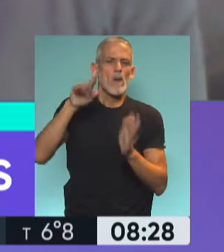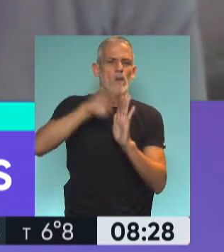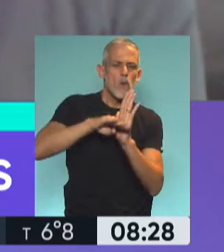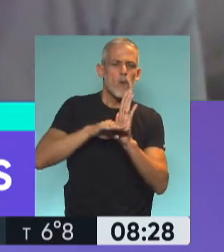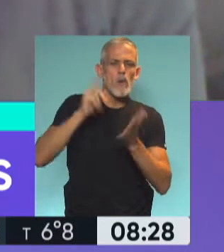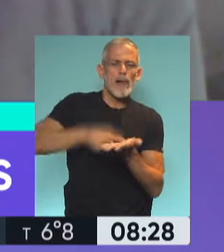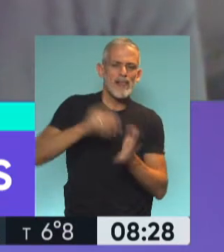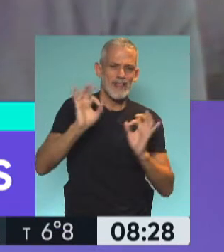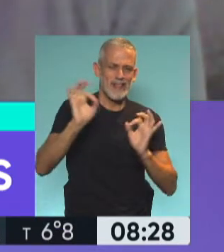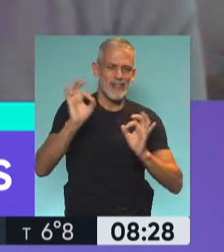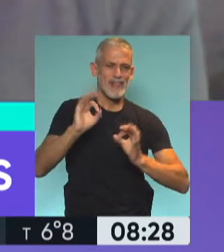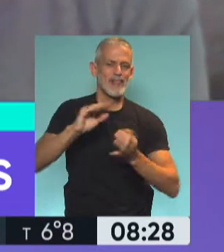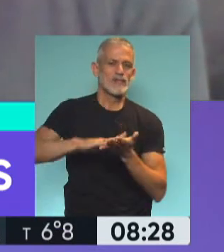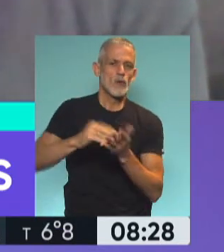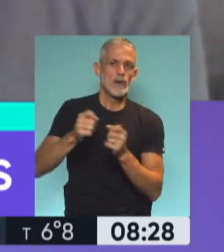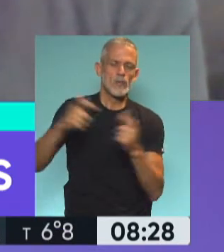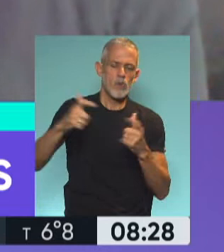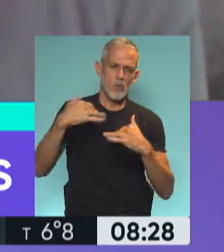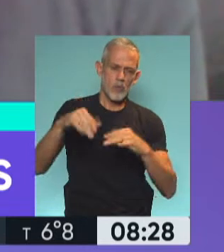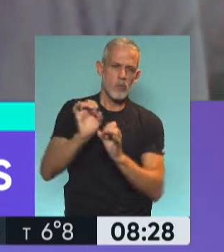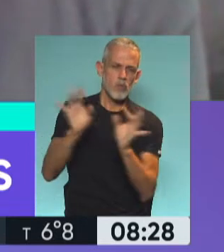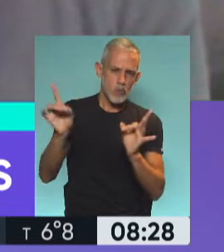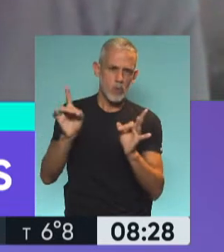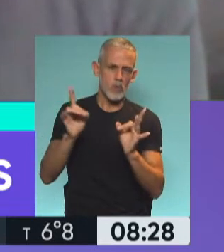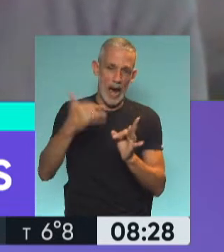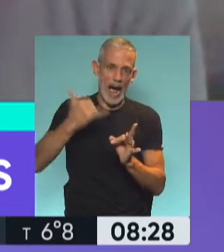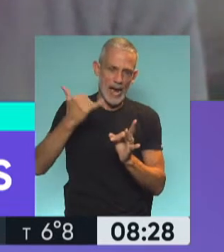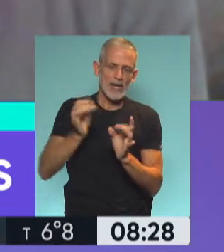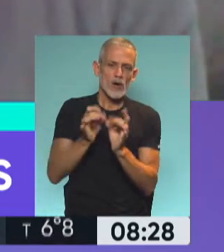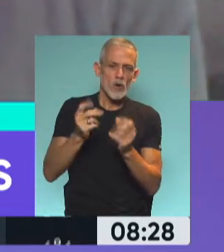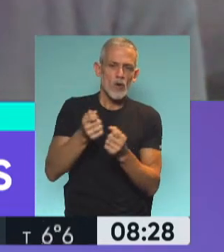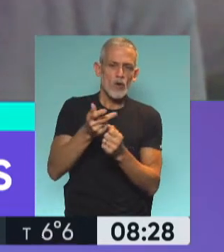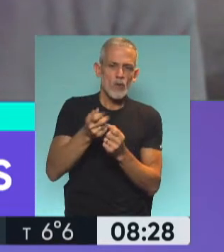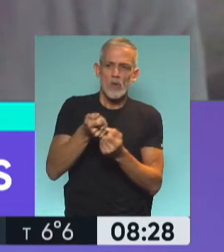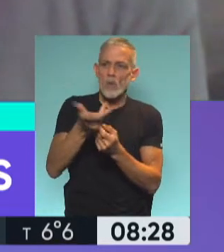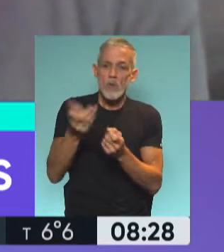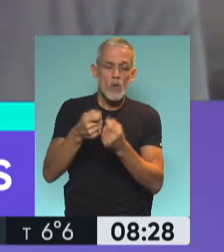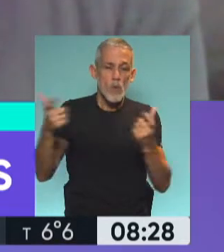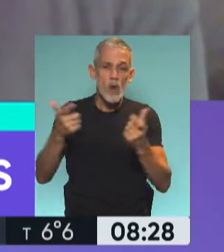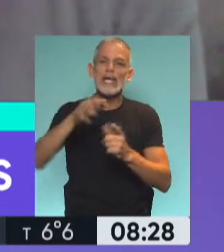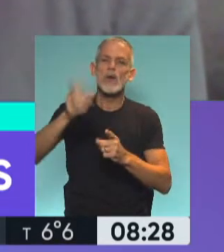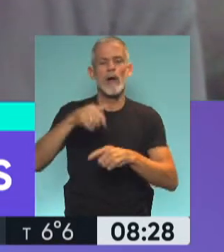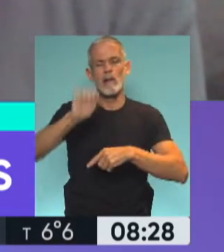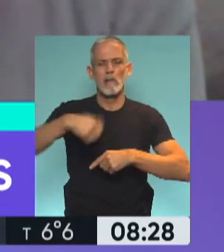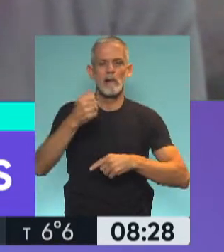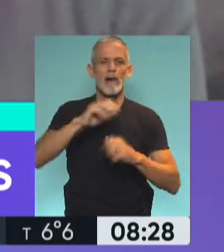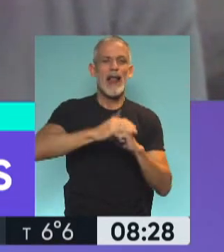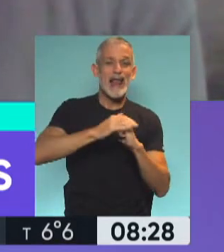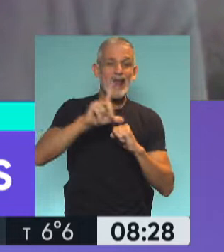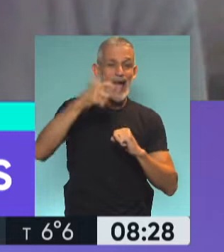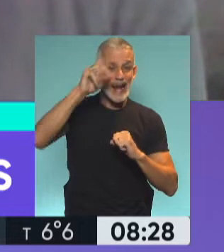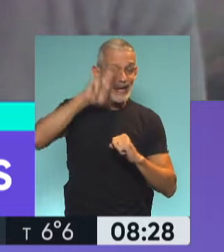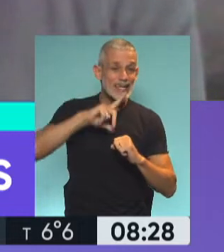contener esta segunda ola, pese a la advertencia de que los contagios aumentaban considerablemente. Larreta llegó hasta la